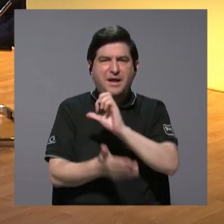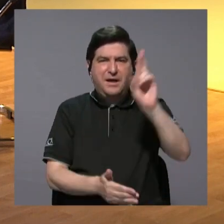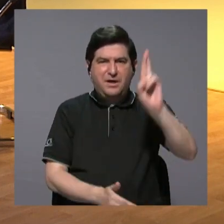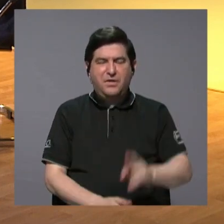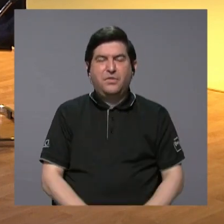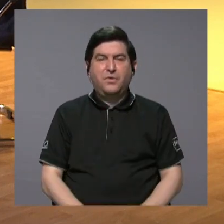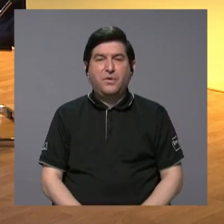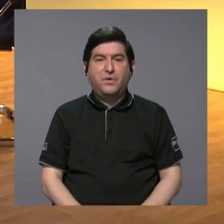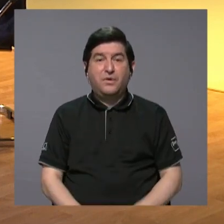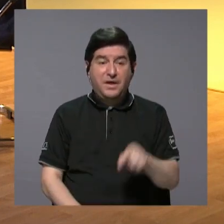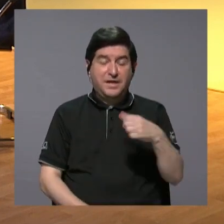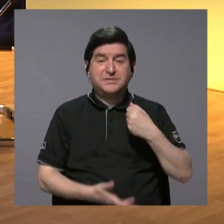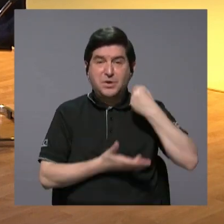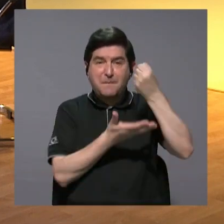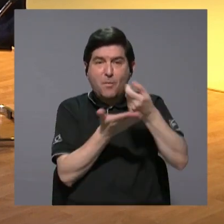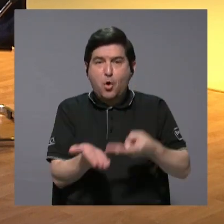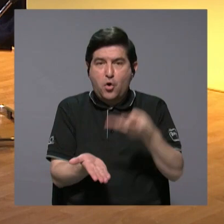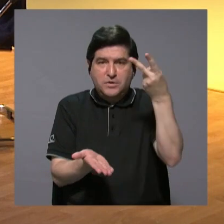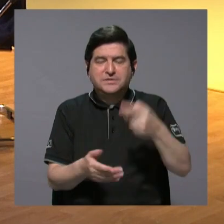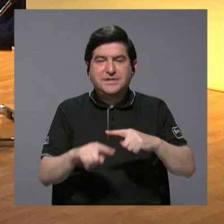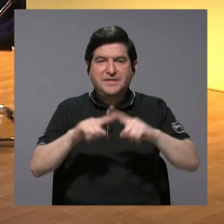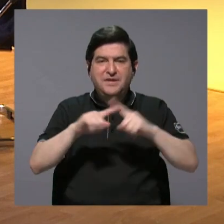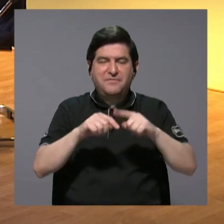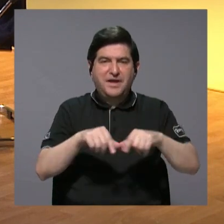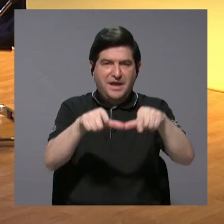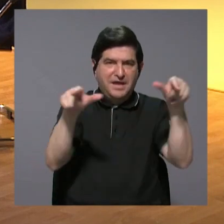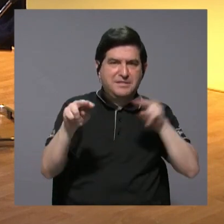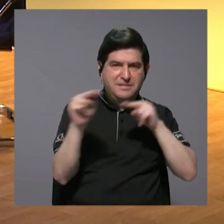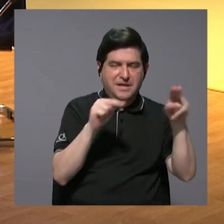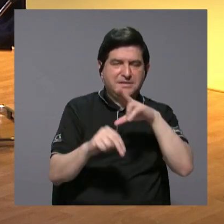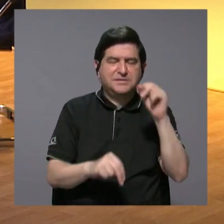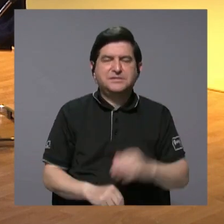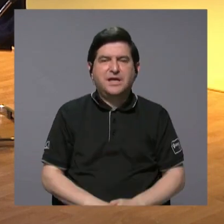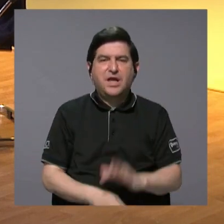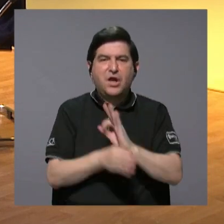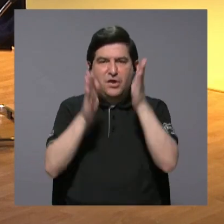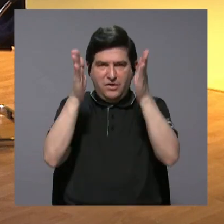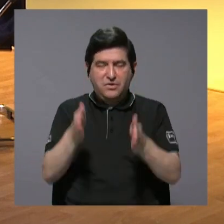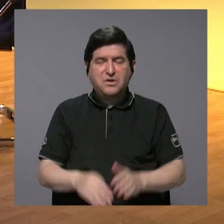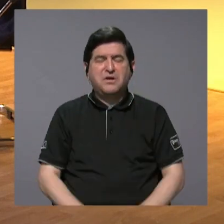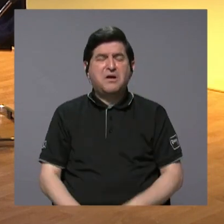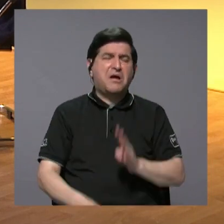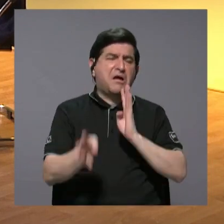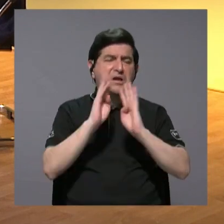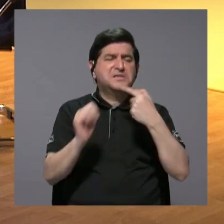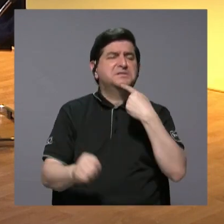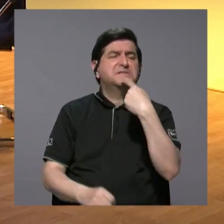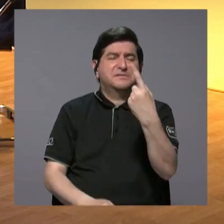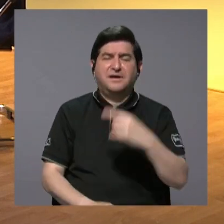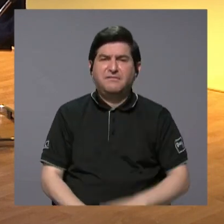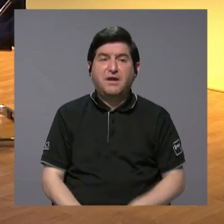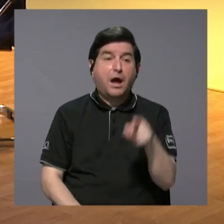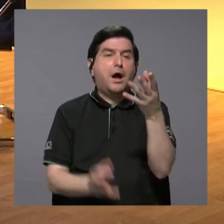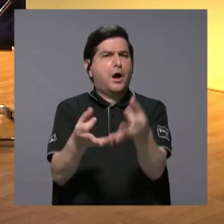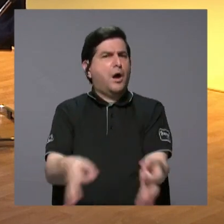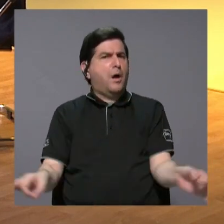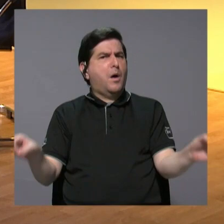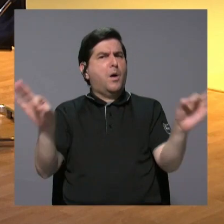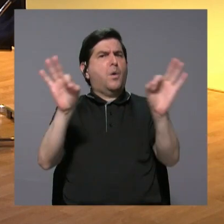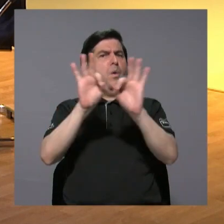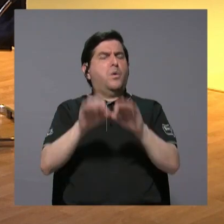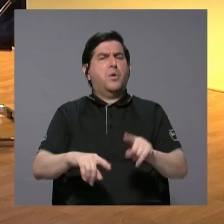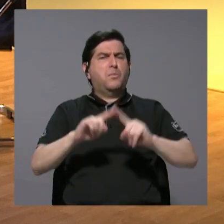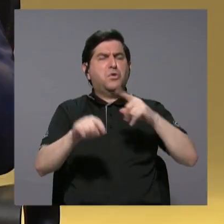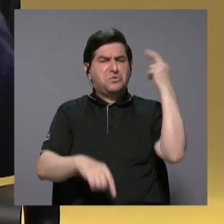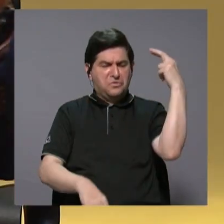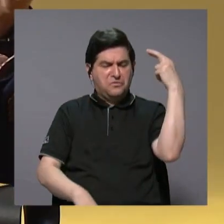el monopolio de la bolsa, de los puestos y de los corredores, pues sencillamente llegan, les hablan, les dicen, vea, es que esto es importantísimo por A, B